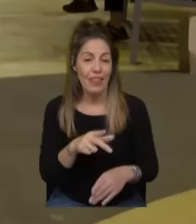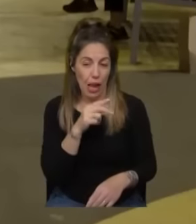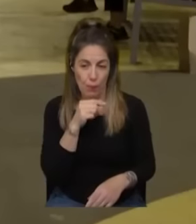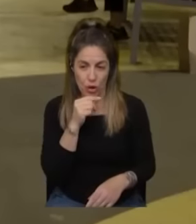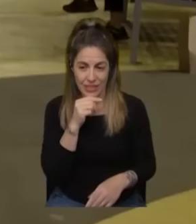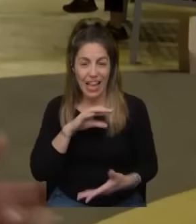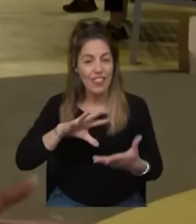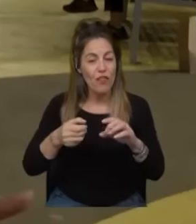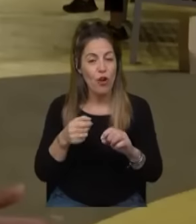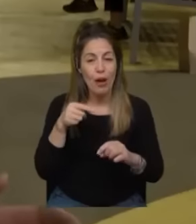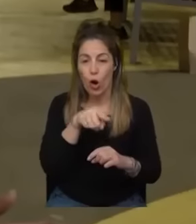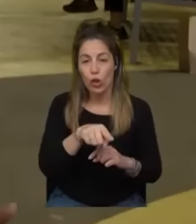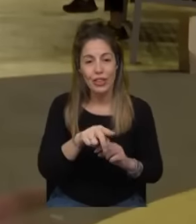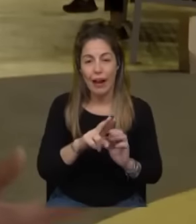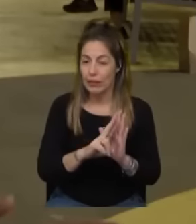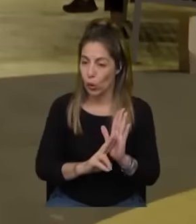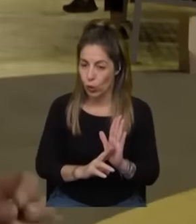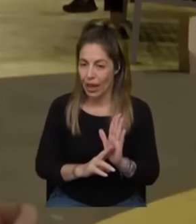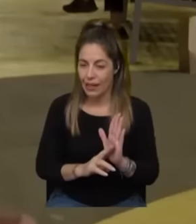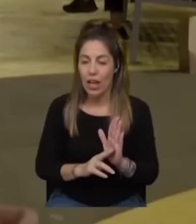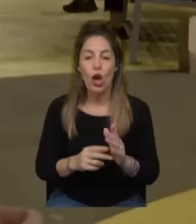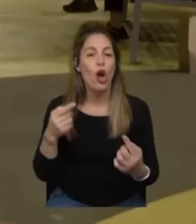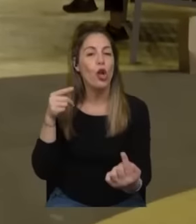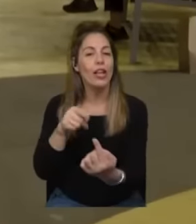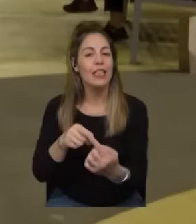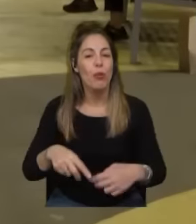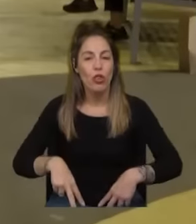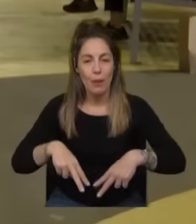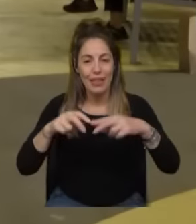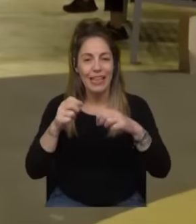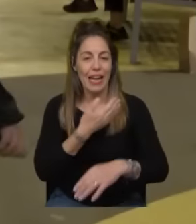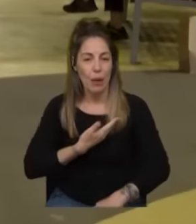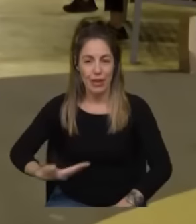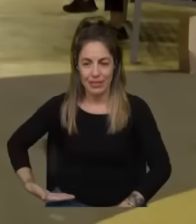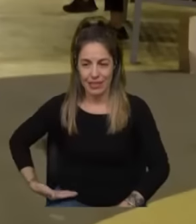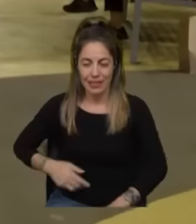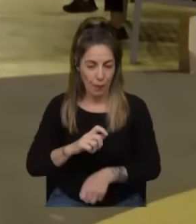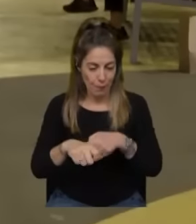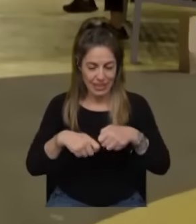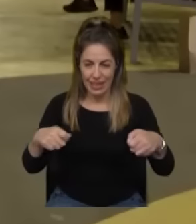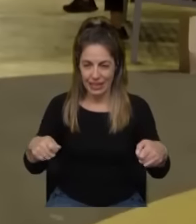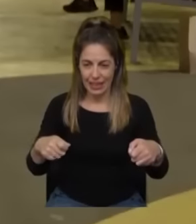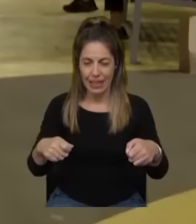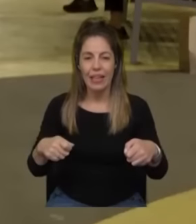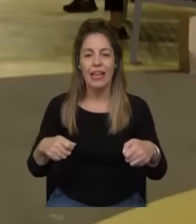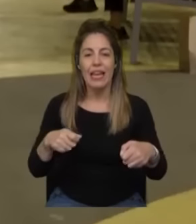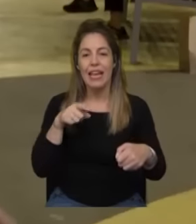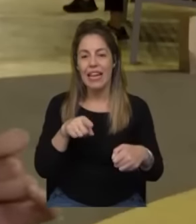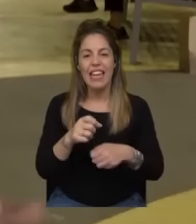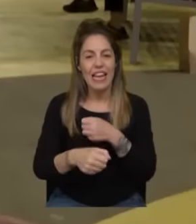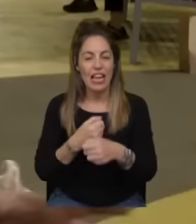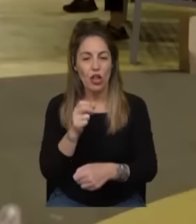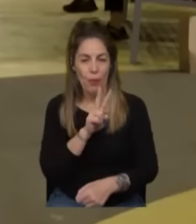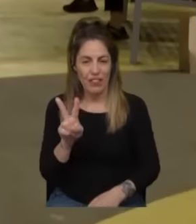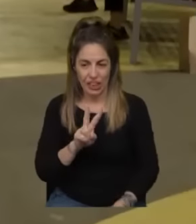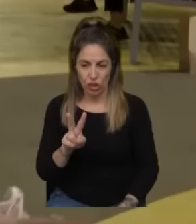forma irregular, con el fin de investigar al presidente del PIT-CNT, Marcelo Abdala, en